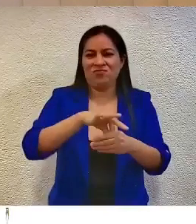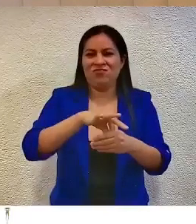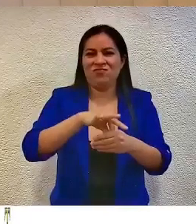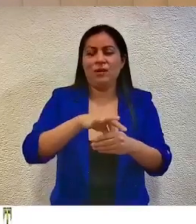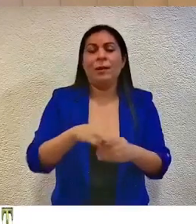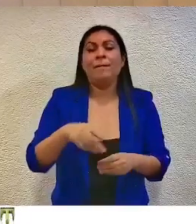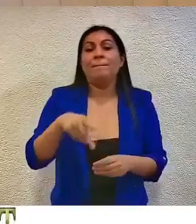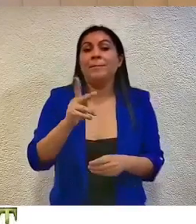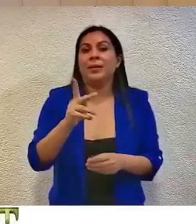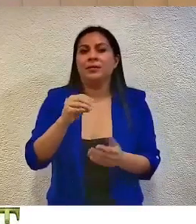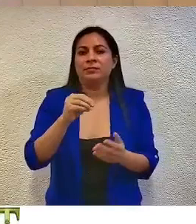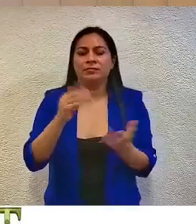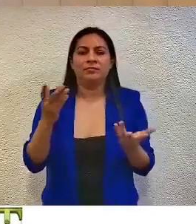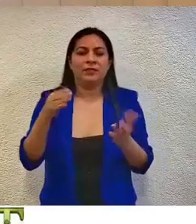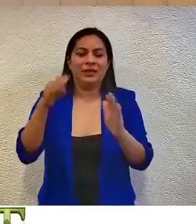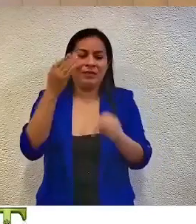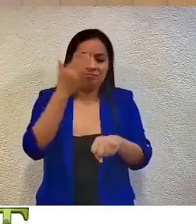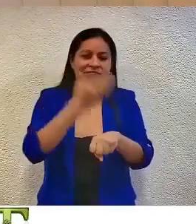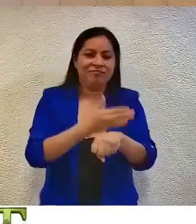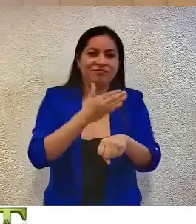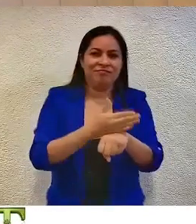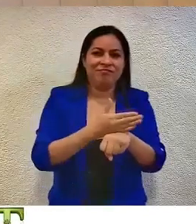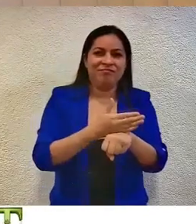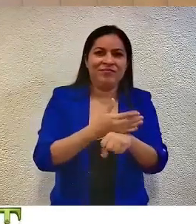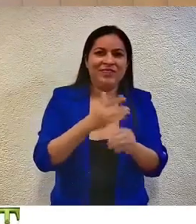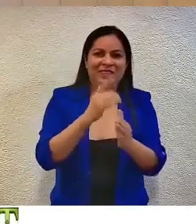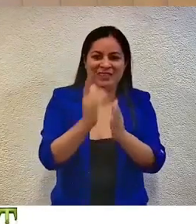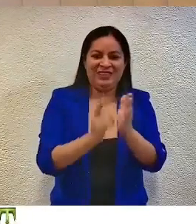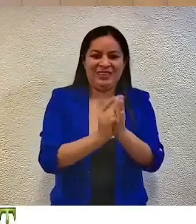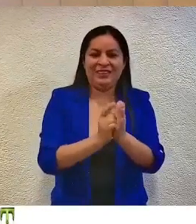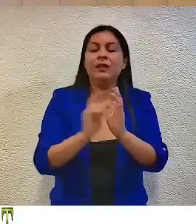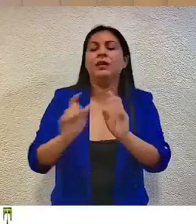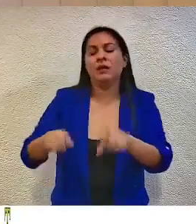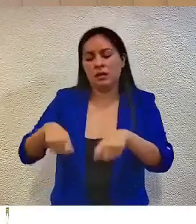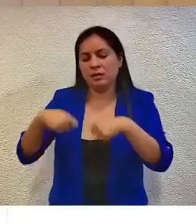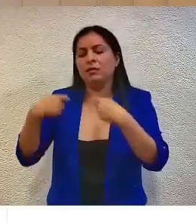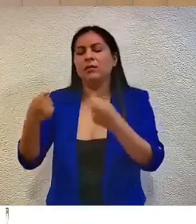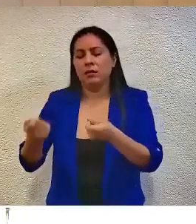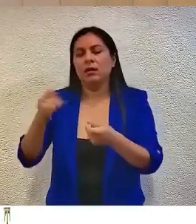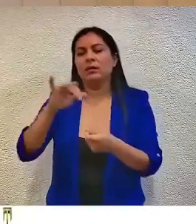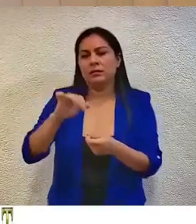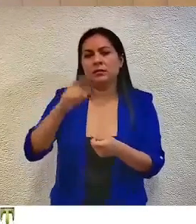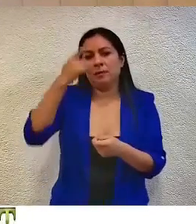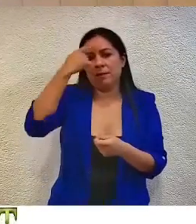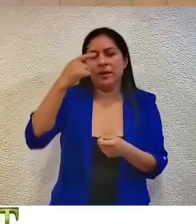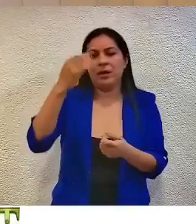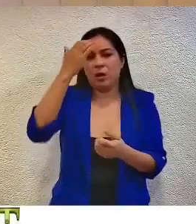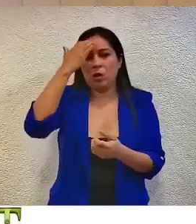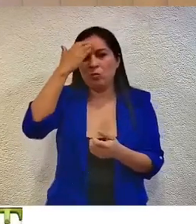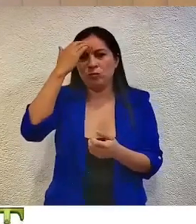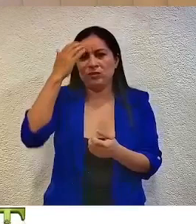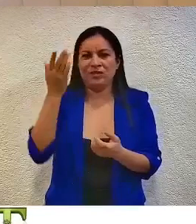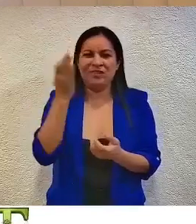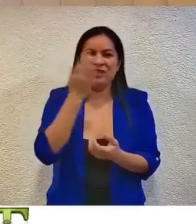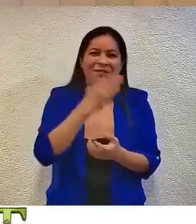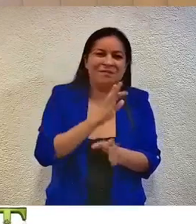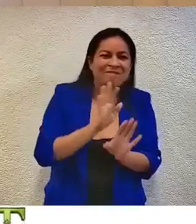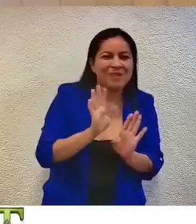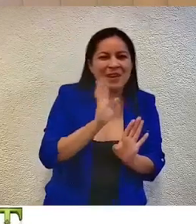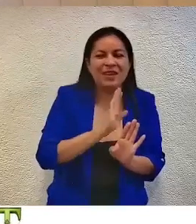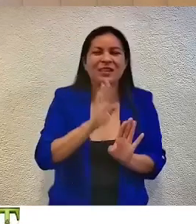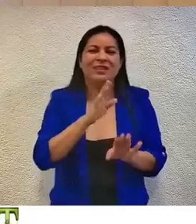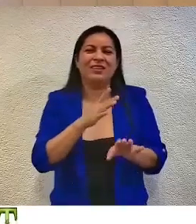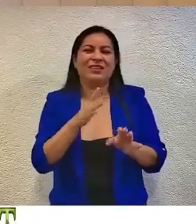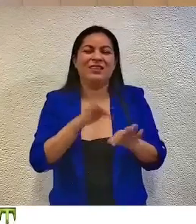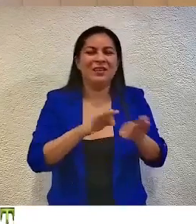Sin embargo, el régimen sancionador previsto en la legislación electoral otorga competencia para conocer de irregularidades e infracciones a la